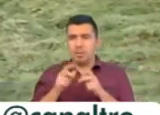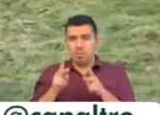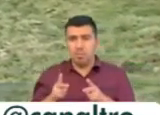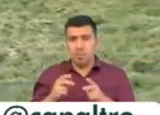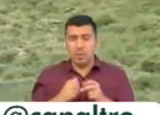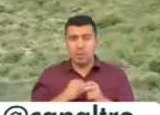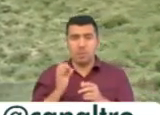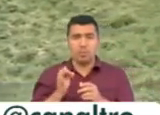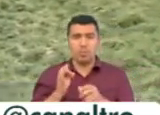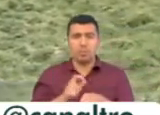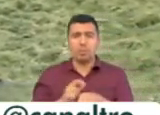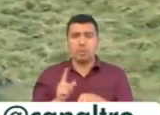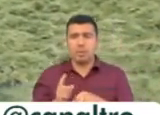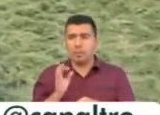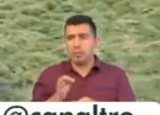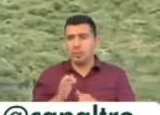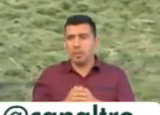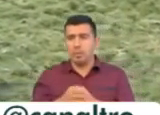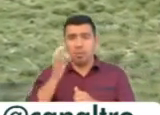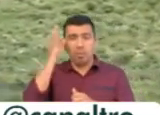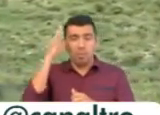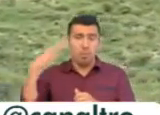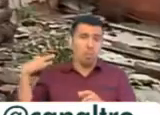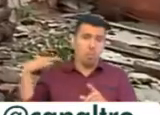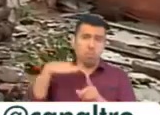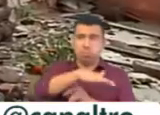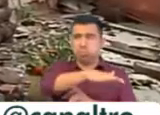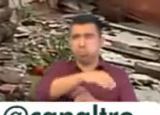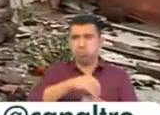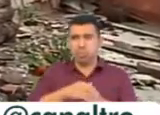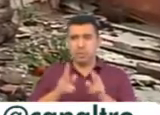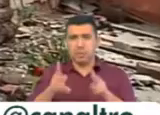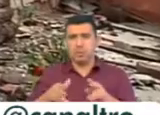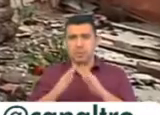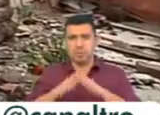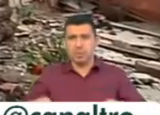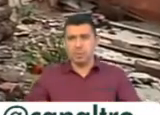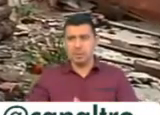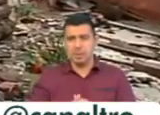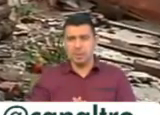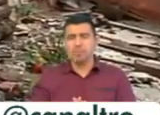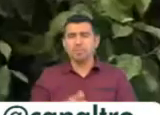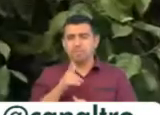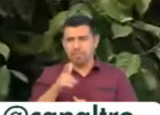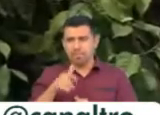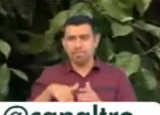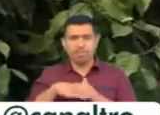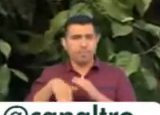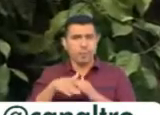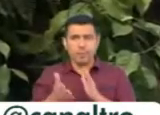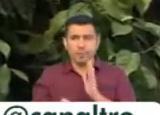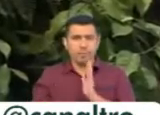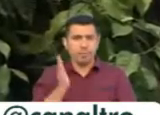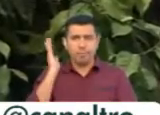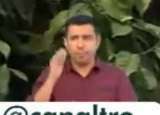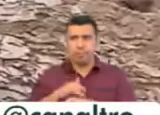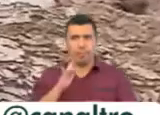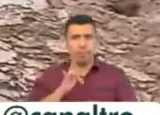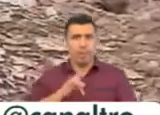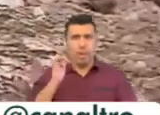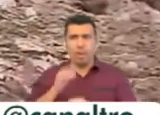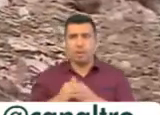que pronto nos arrastre la lancha y es ocupamos eso porque que más se puede hacer